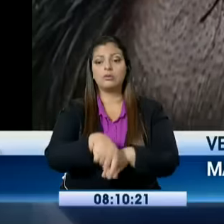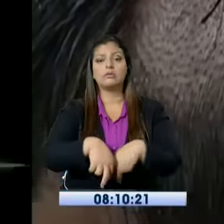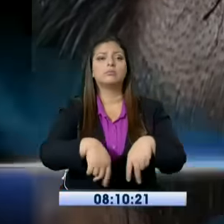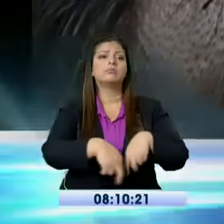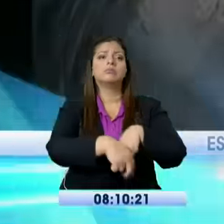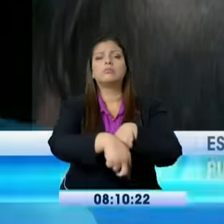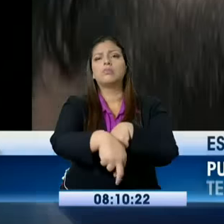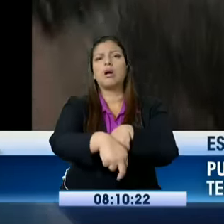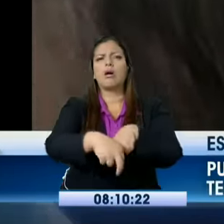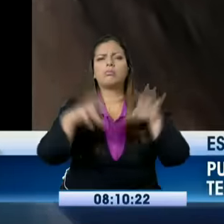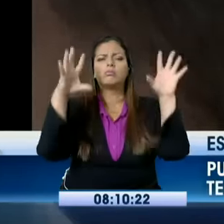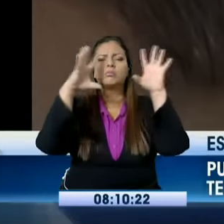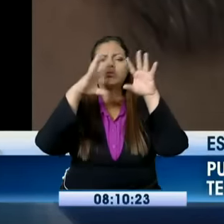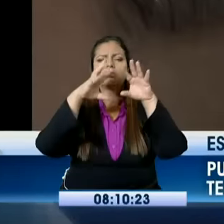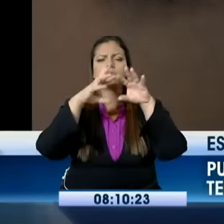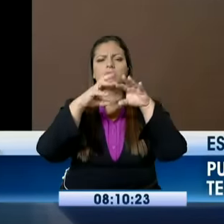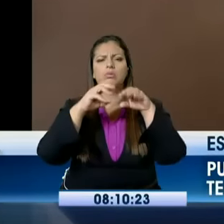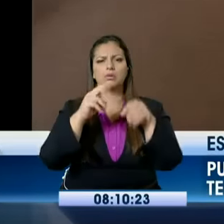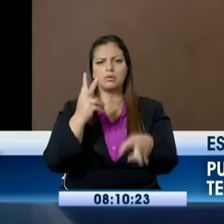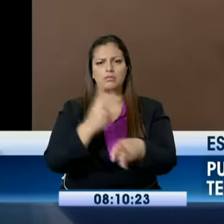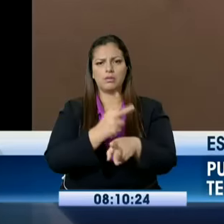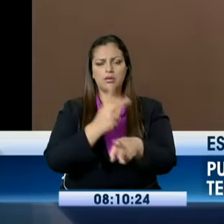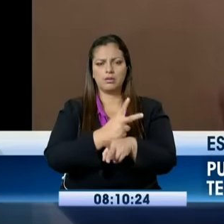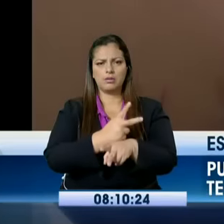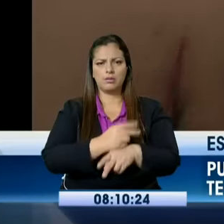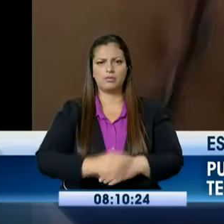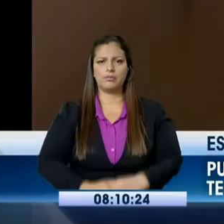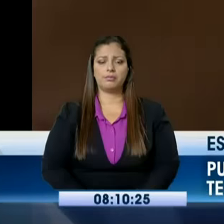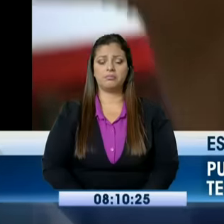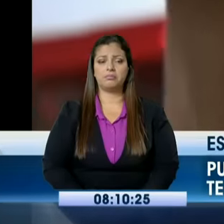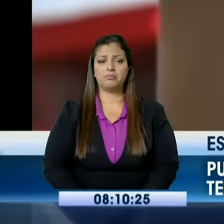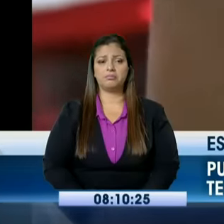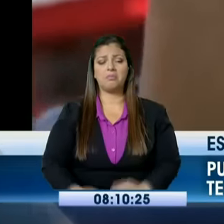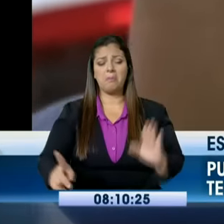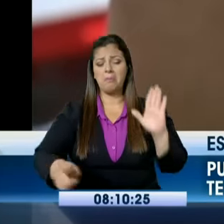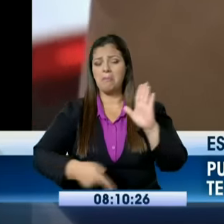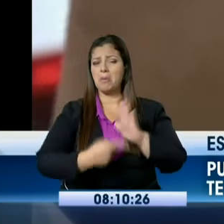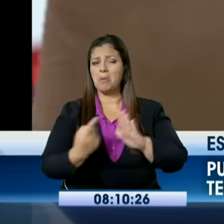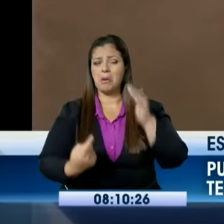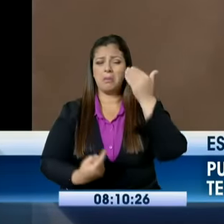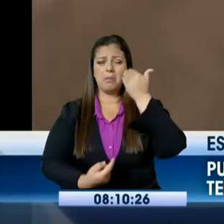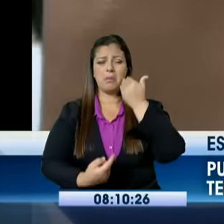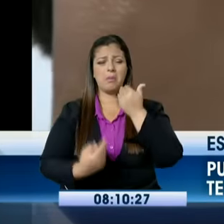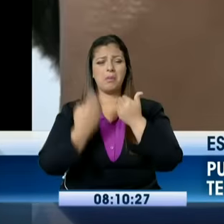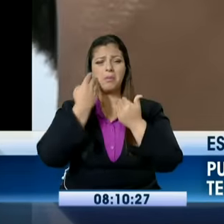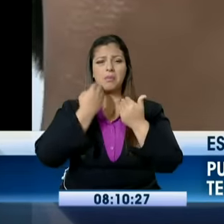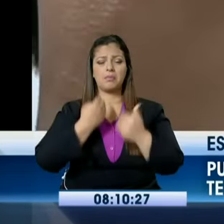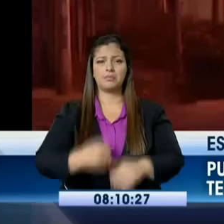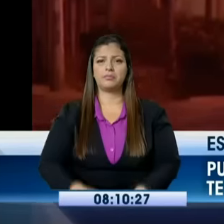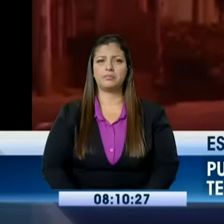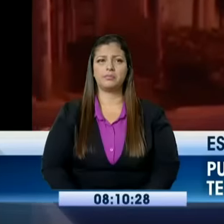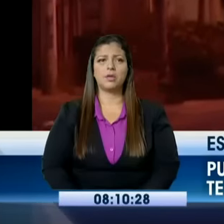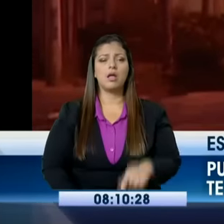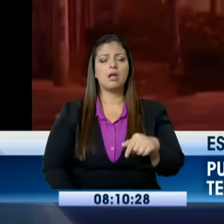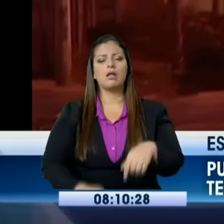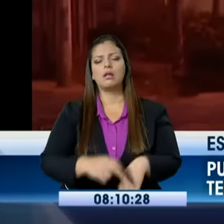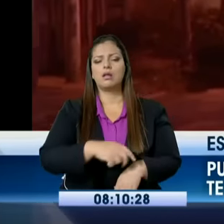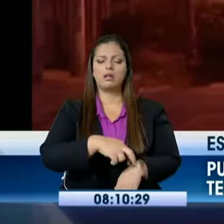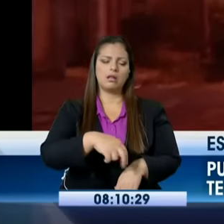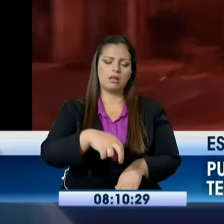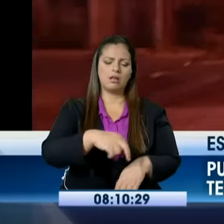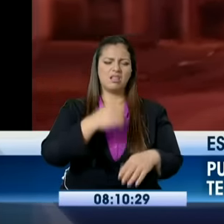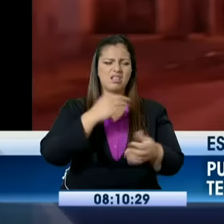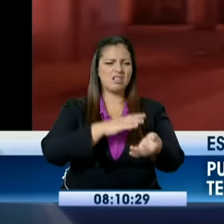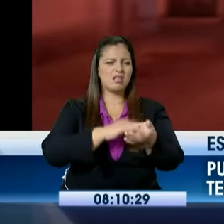peligroso. ¿Es la primera vez que a su hijo le hacen esto? Sí, primera vez. Pero ya cuando él avanzó caminando, ya él se vio bañado